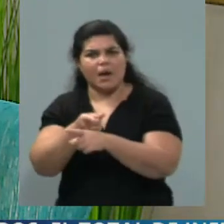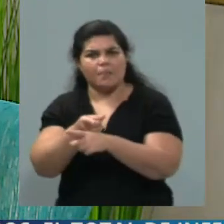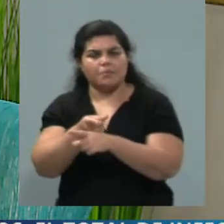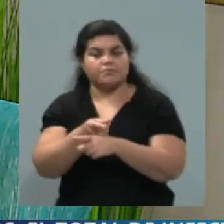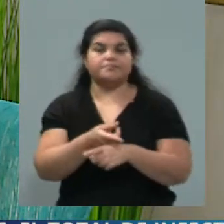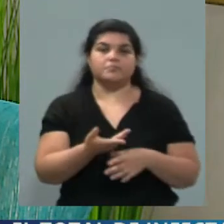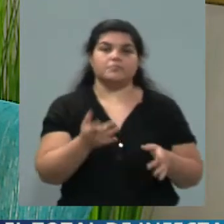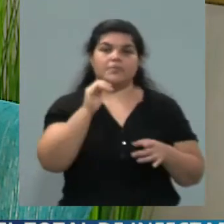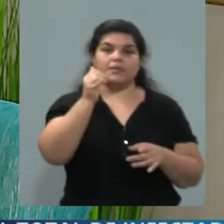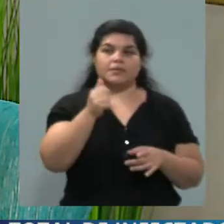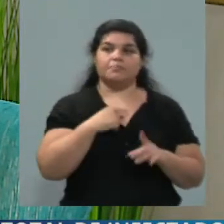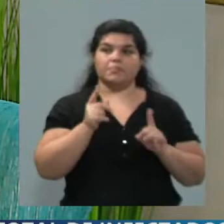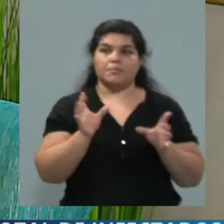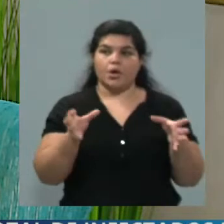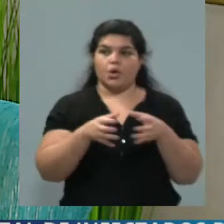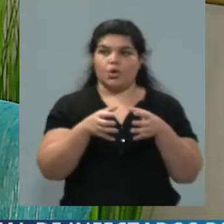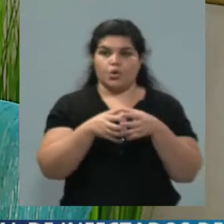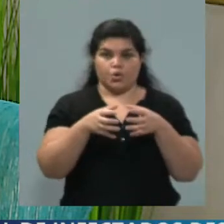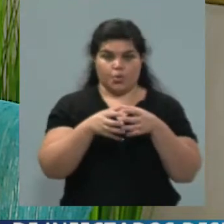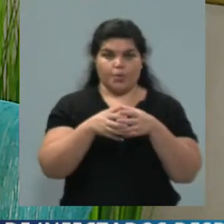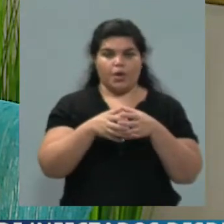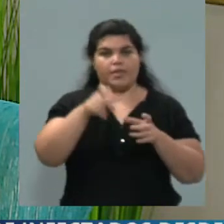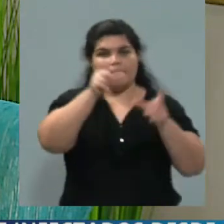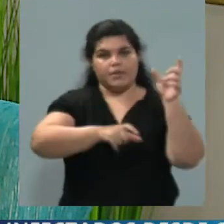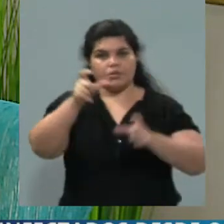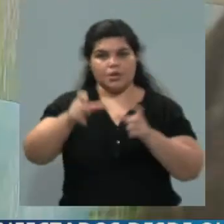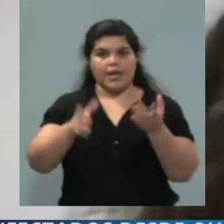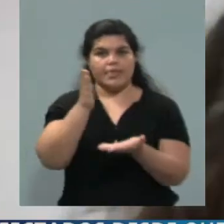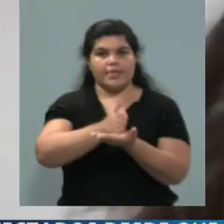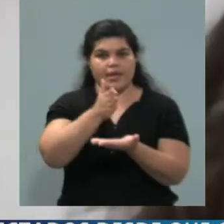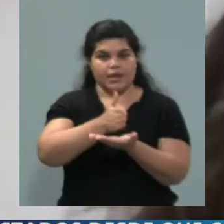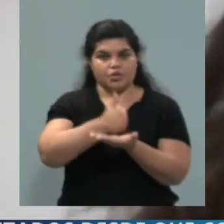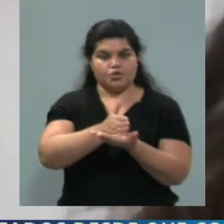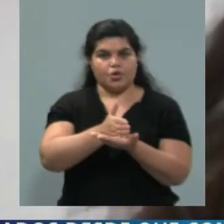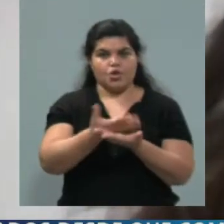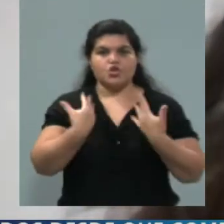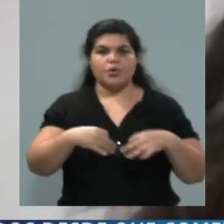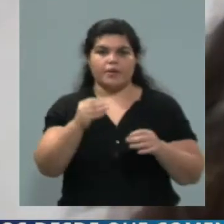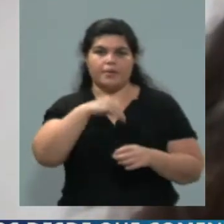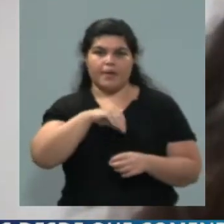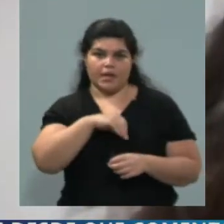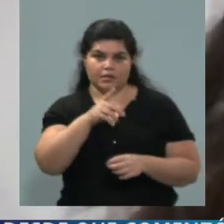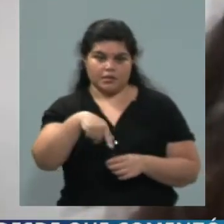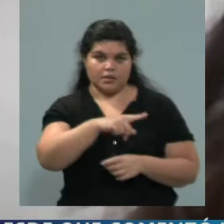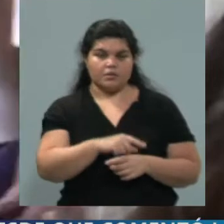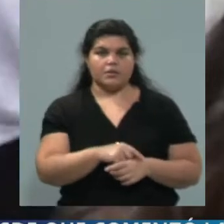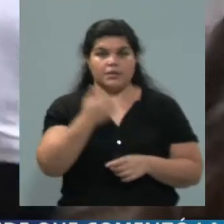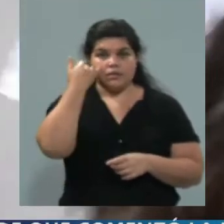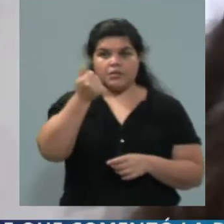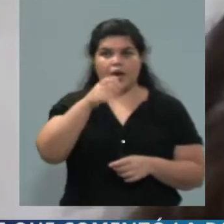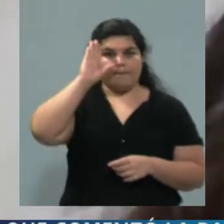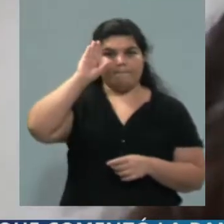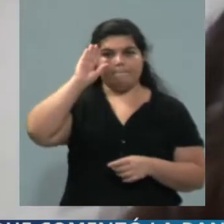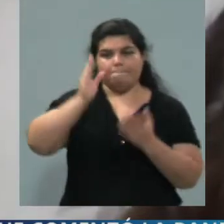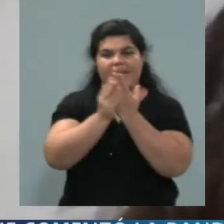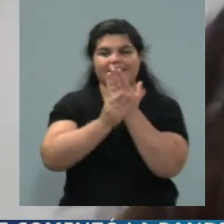bueno, desde el colectivo por la restitución a derechos de sobrevivientes del próbolo, se ha planteado ante el Ministerio de Salud